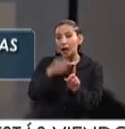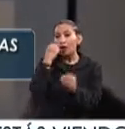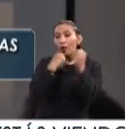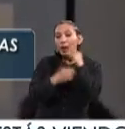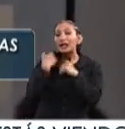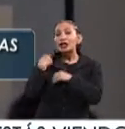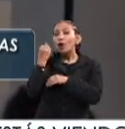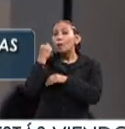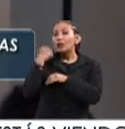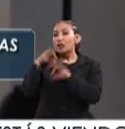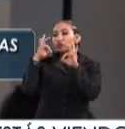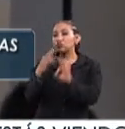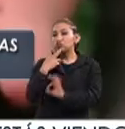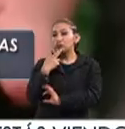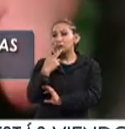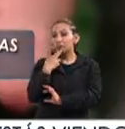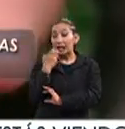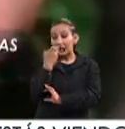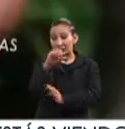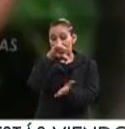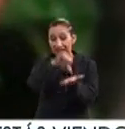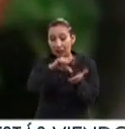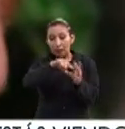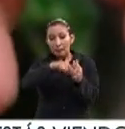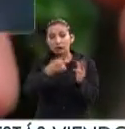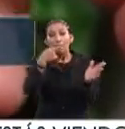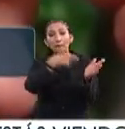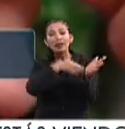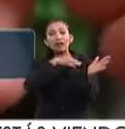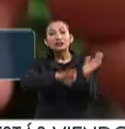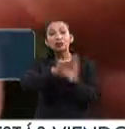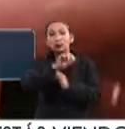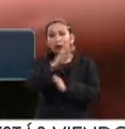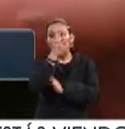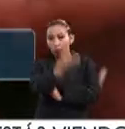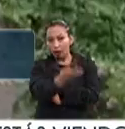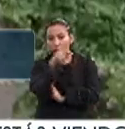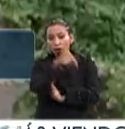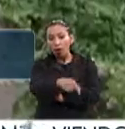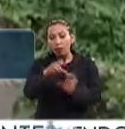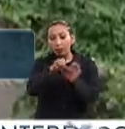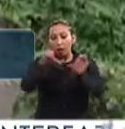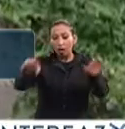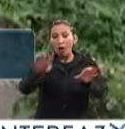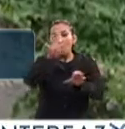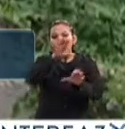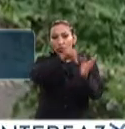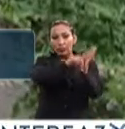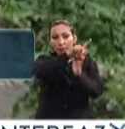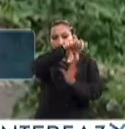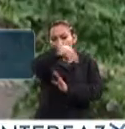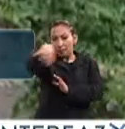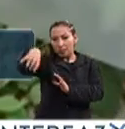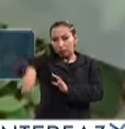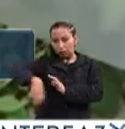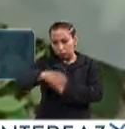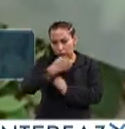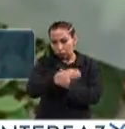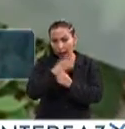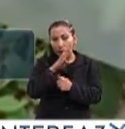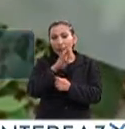nutrición y alimentos funcionales. Este centro, que nació en 1984, se divide en 4 departamentos